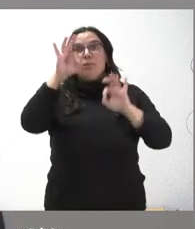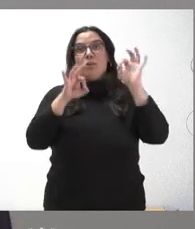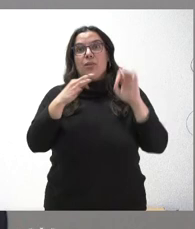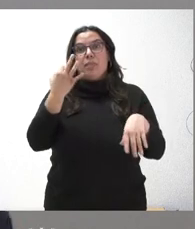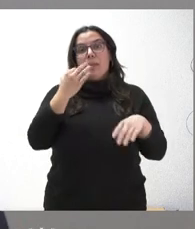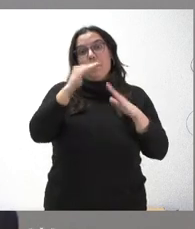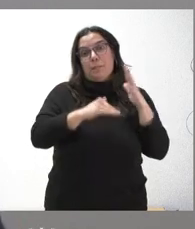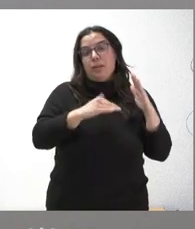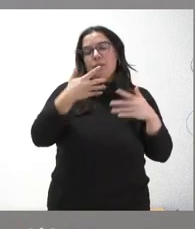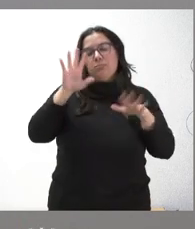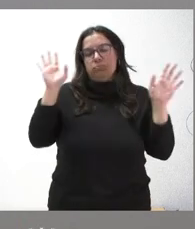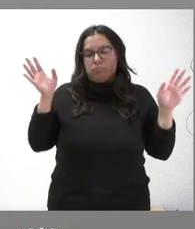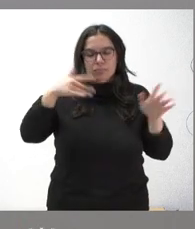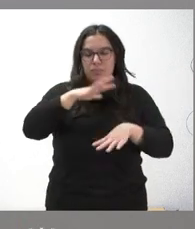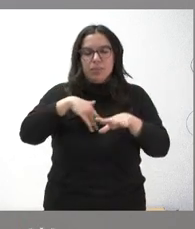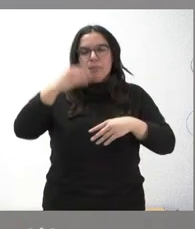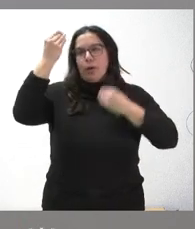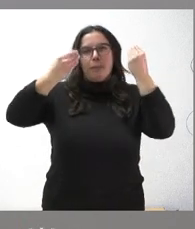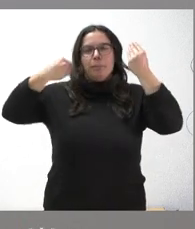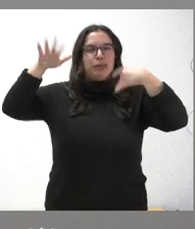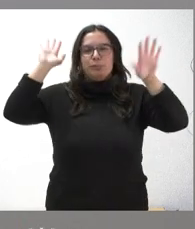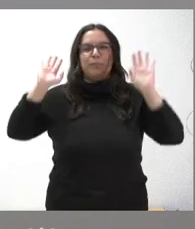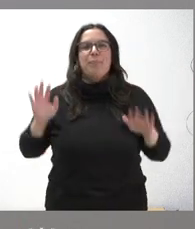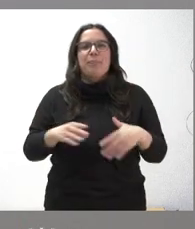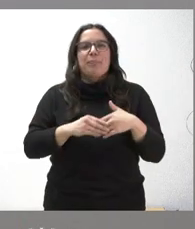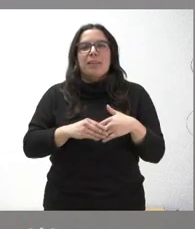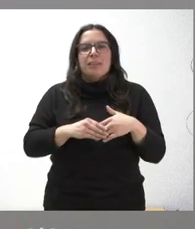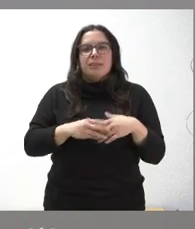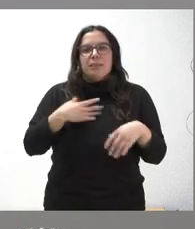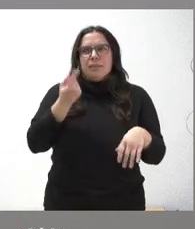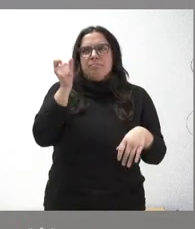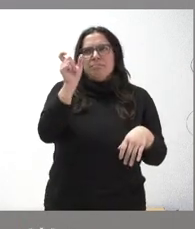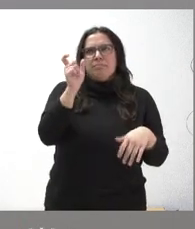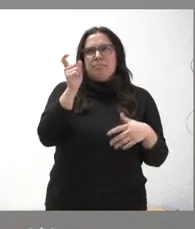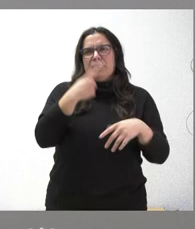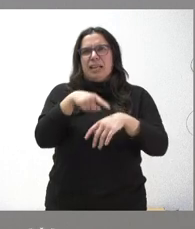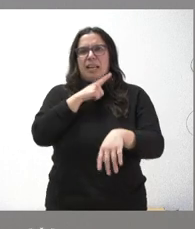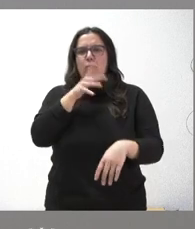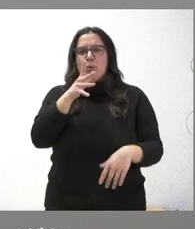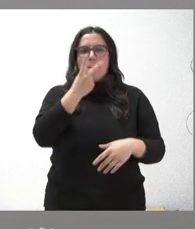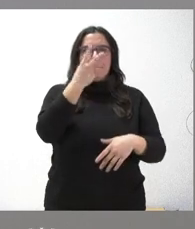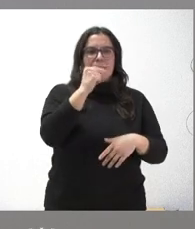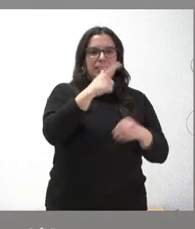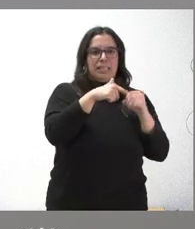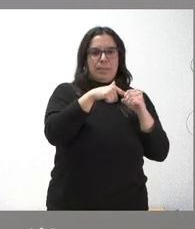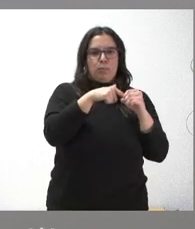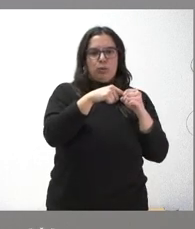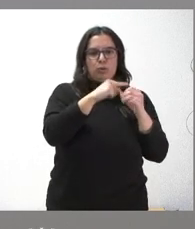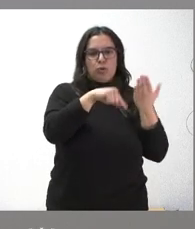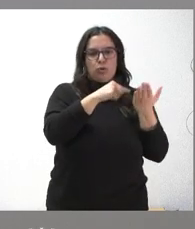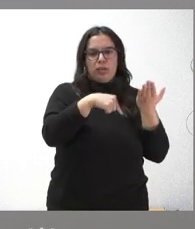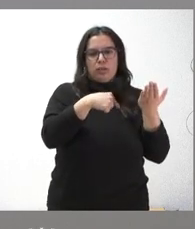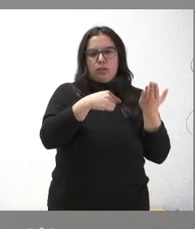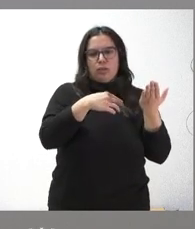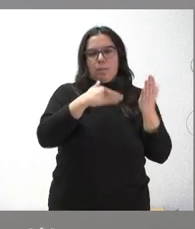otros porque ya estoy hablando y divagando quizá un poco en alto quizá la cantidad esta sea muy alta porque estoy pensando que para 20 empleos le correspondería